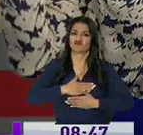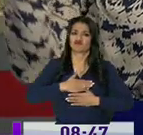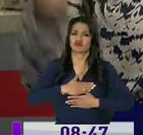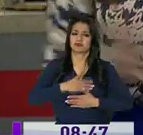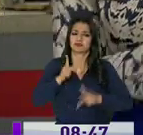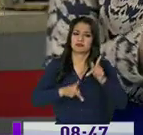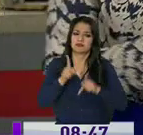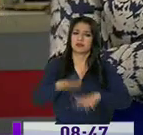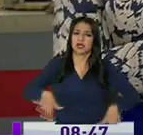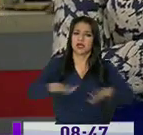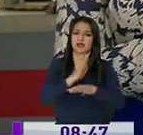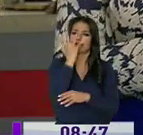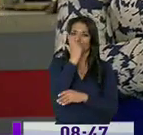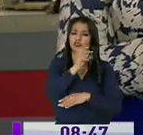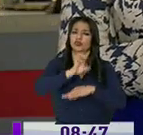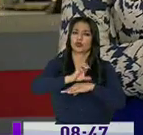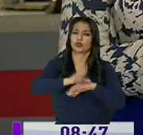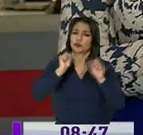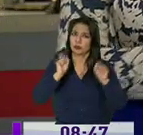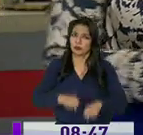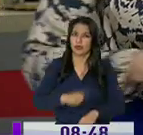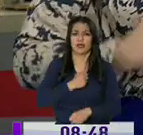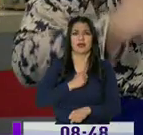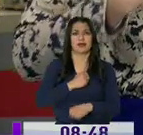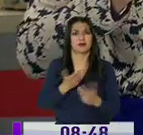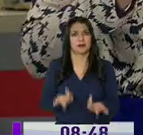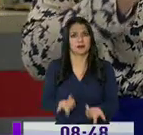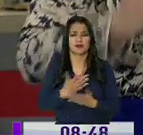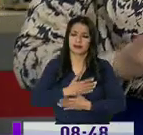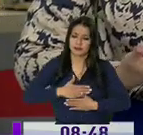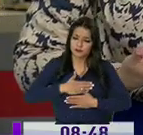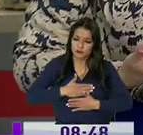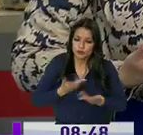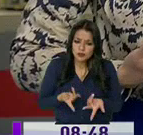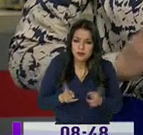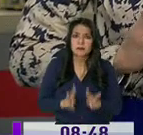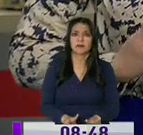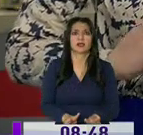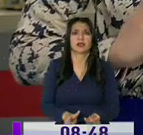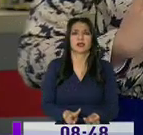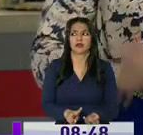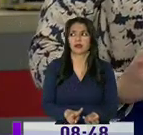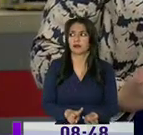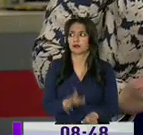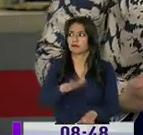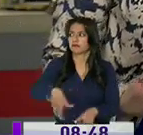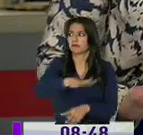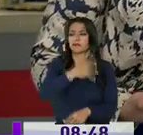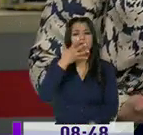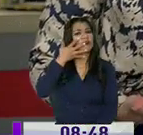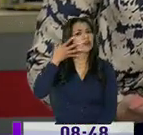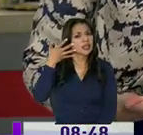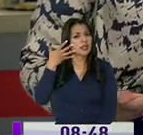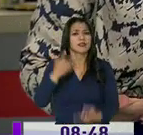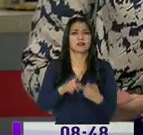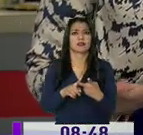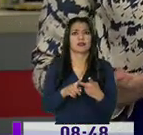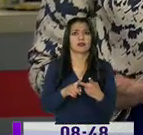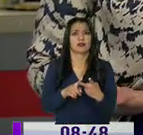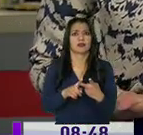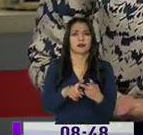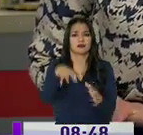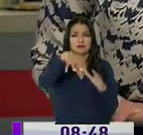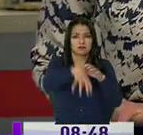playas lindas que tenemos aquí en nuestro país, disfrutar también de nuestro oriente ecuatoriano, de las